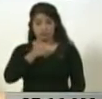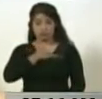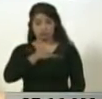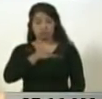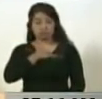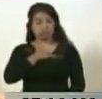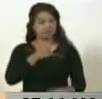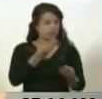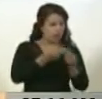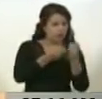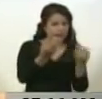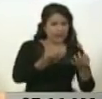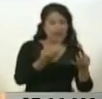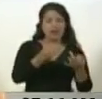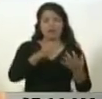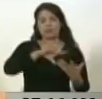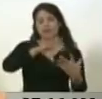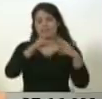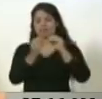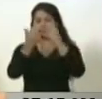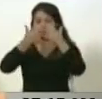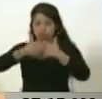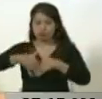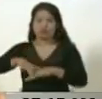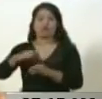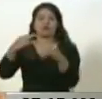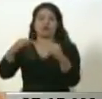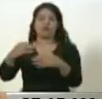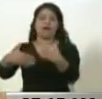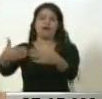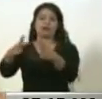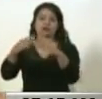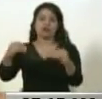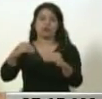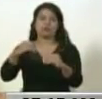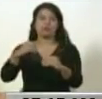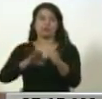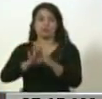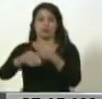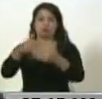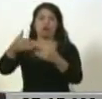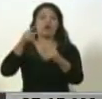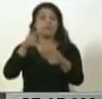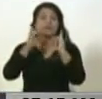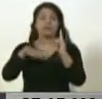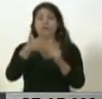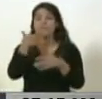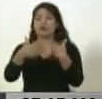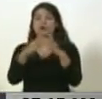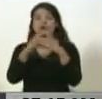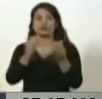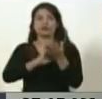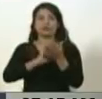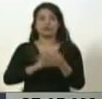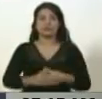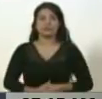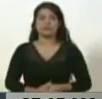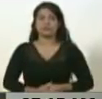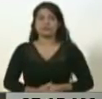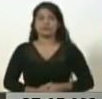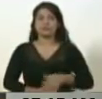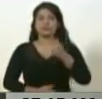en la normalización del funcionamiento del aparato productivo, que también conlleve al mejoramiento de las variables macroeconómicas. Ahora, usted